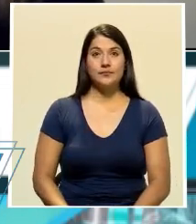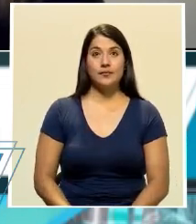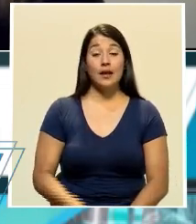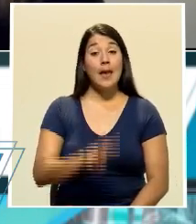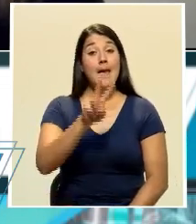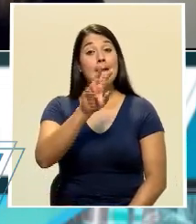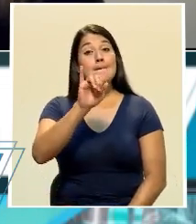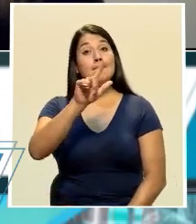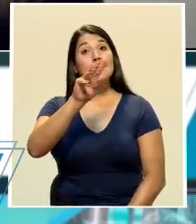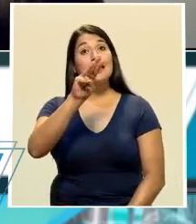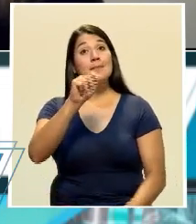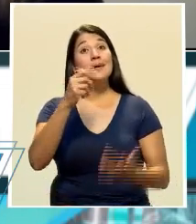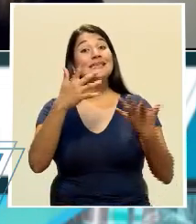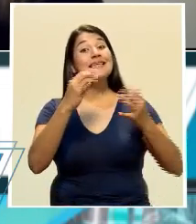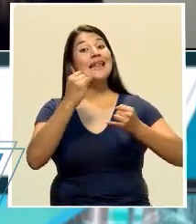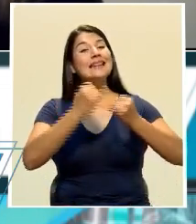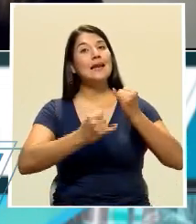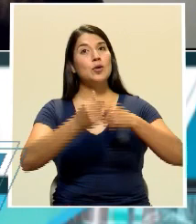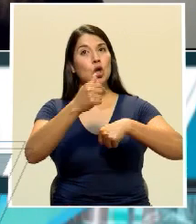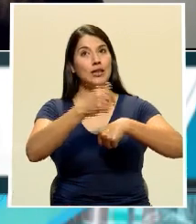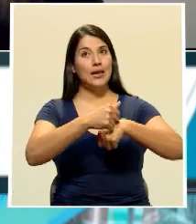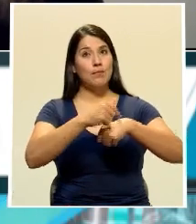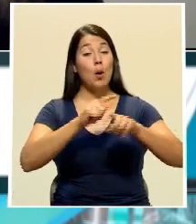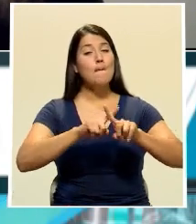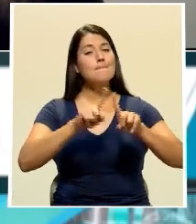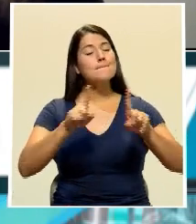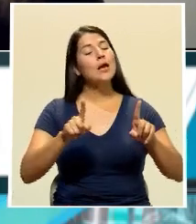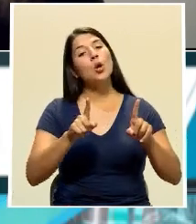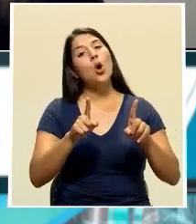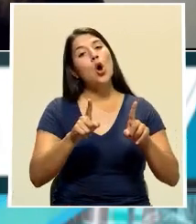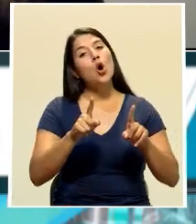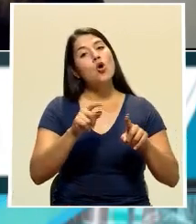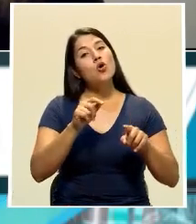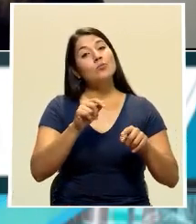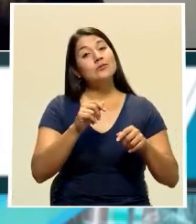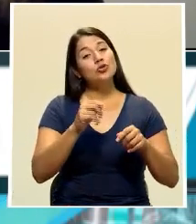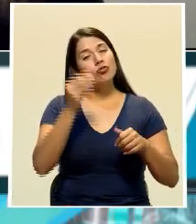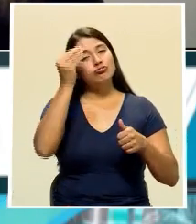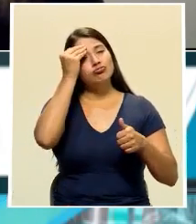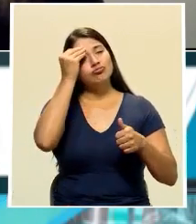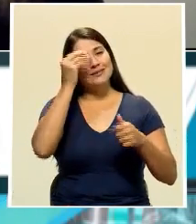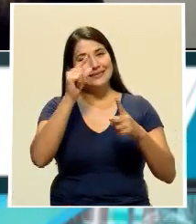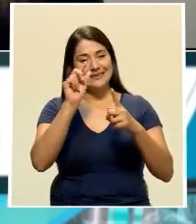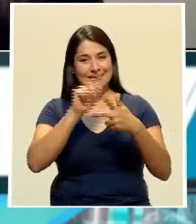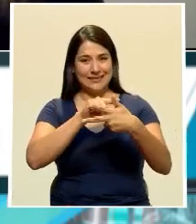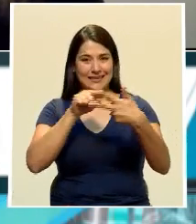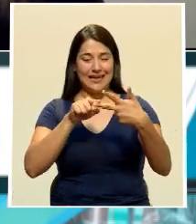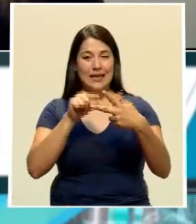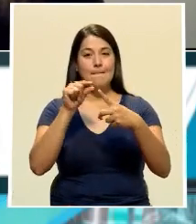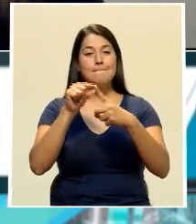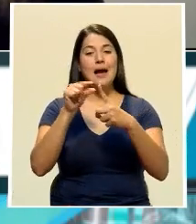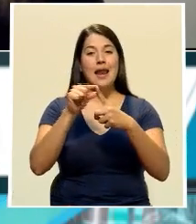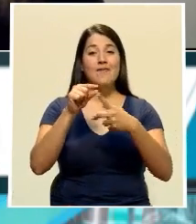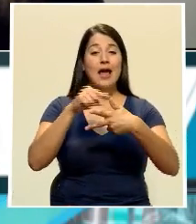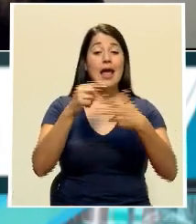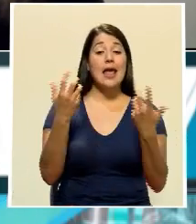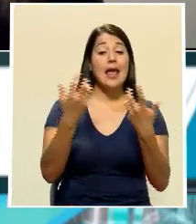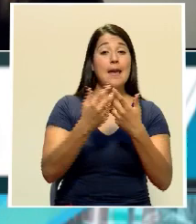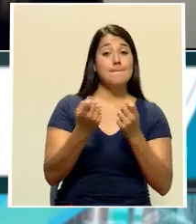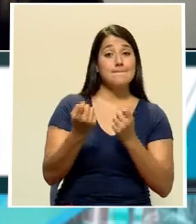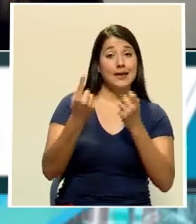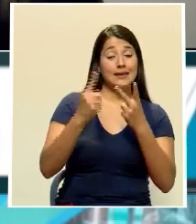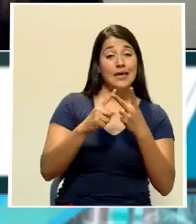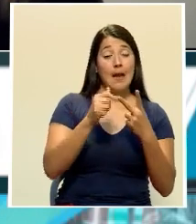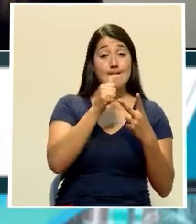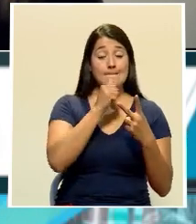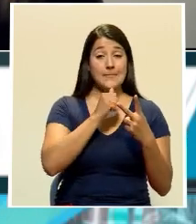Vilma, se nos acabó el tiempo, pero me quedo con esas 3 palabras: empatía, mesura, 2